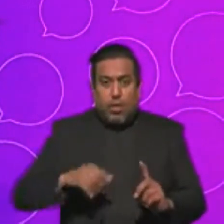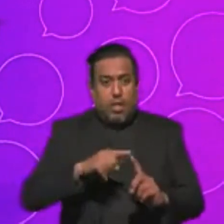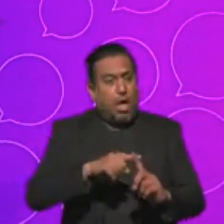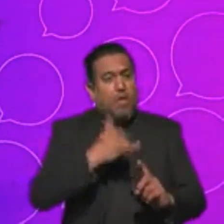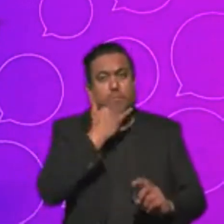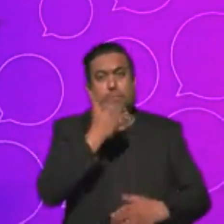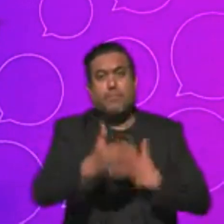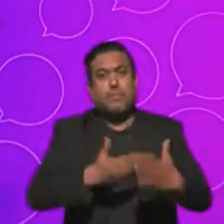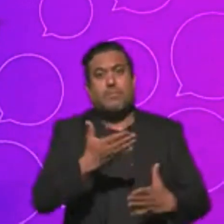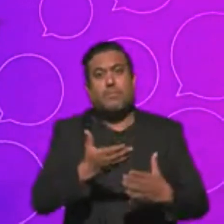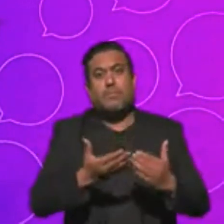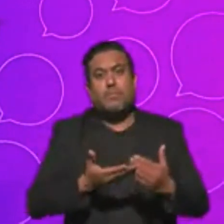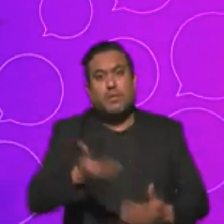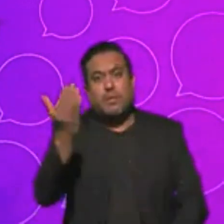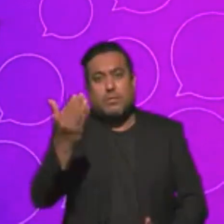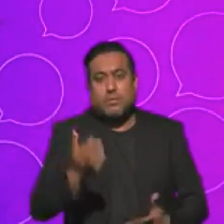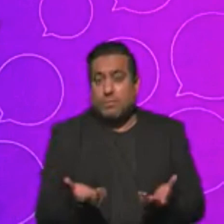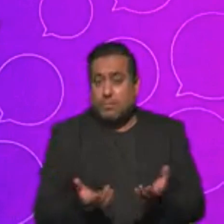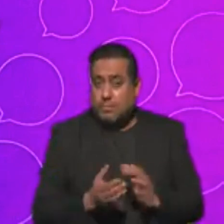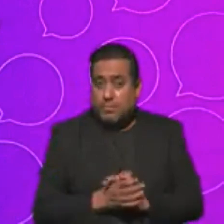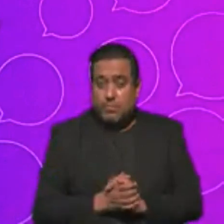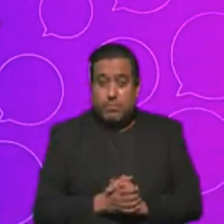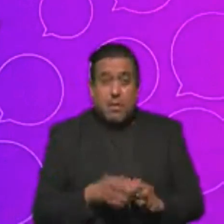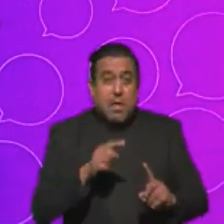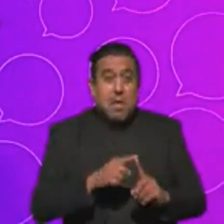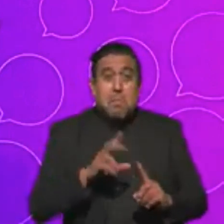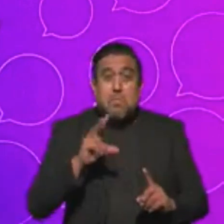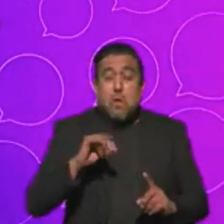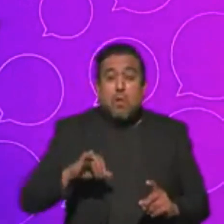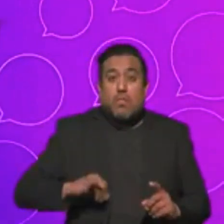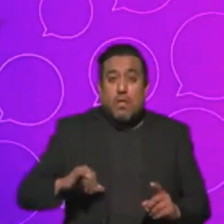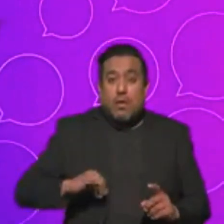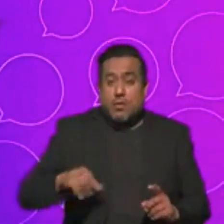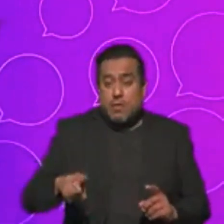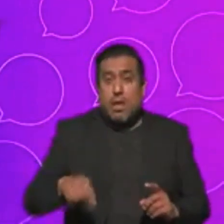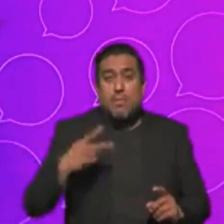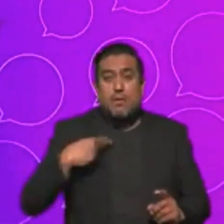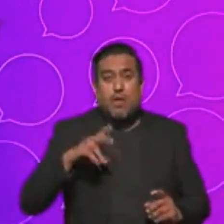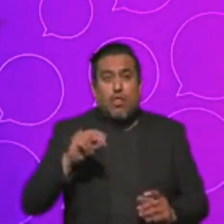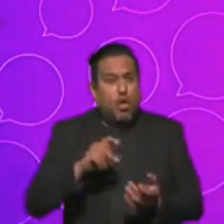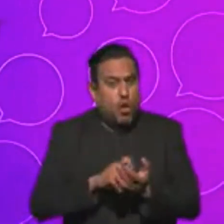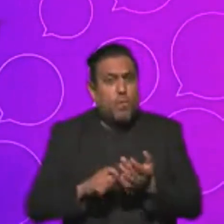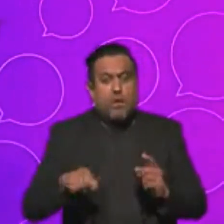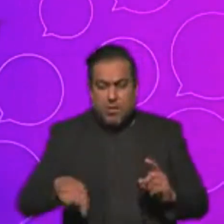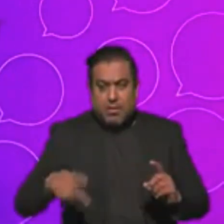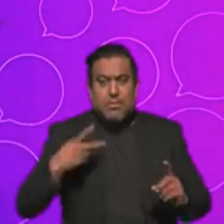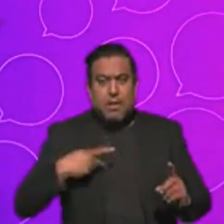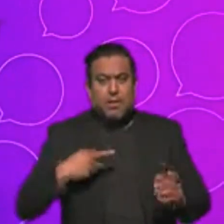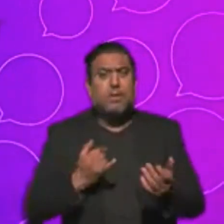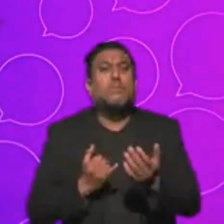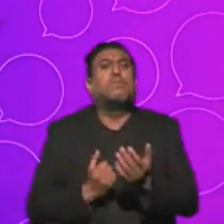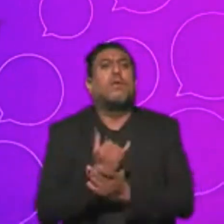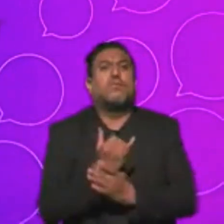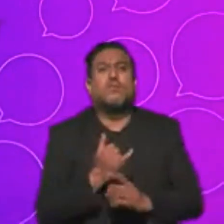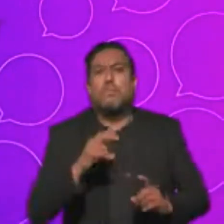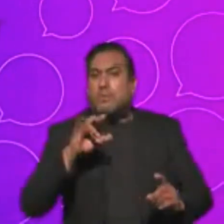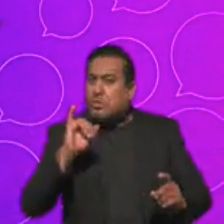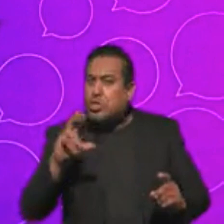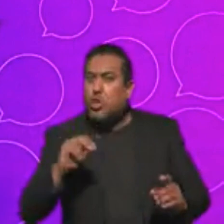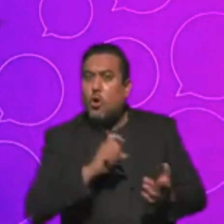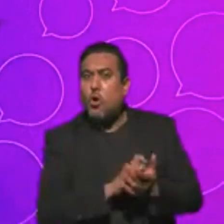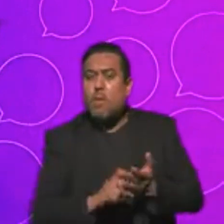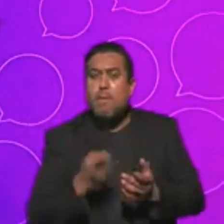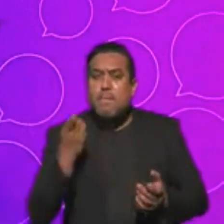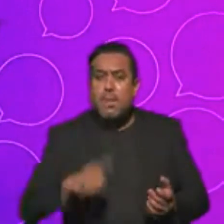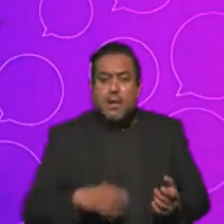se vaya y si no le interesa que la gente le compre pues la gente también debe tomar las acciones que deba de tomar